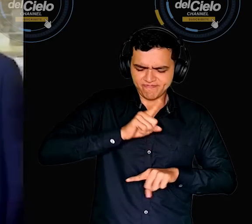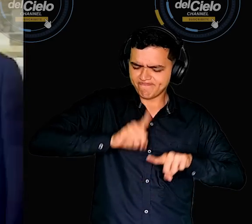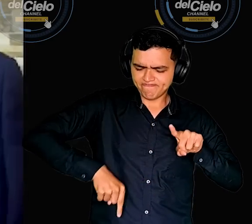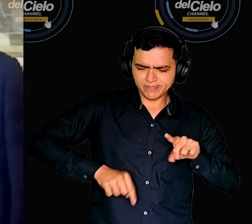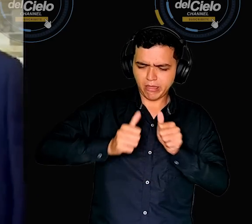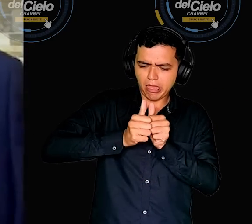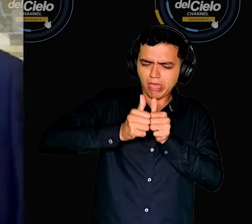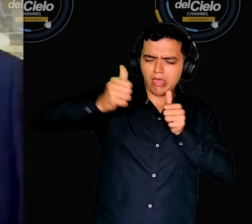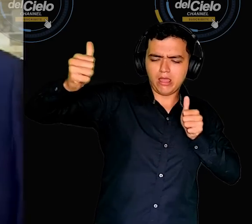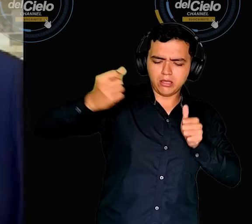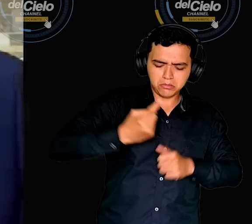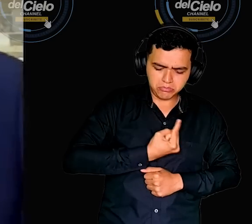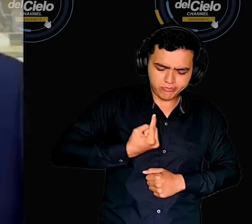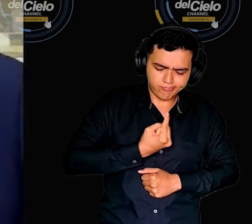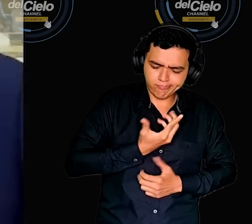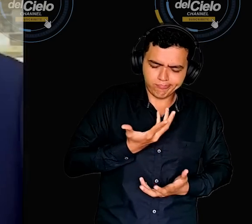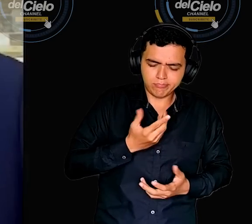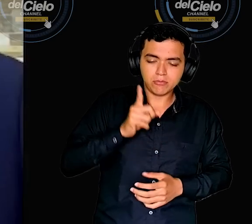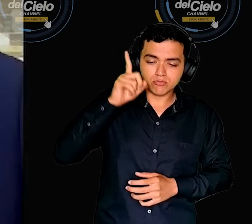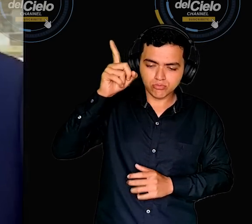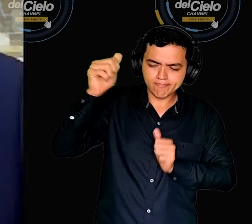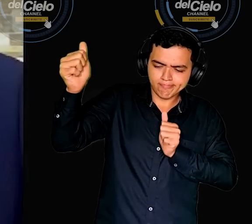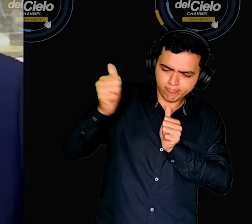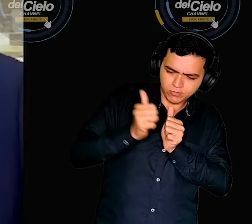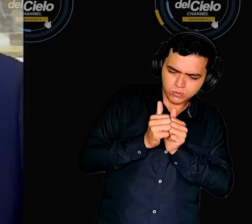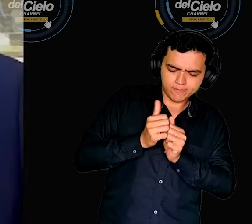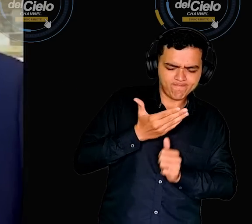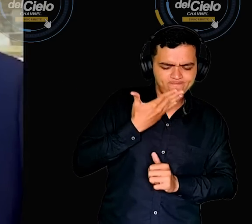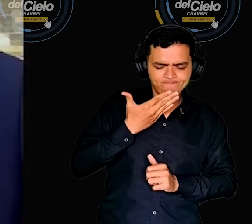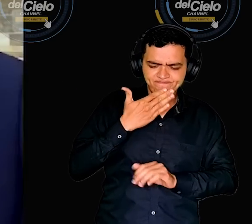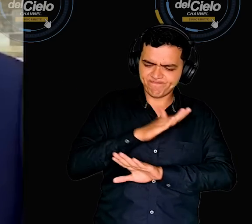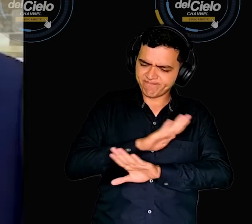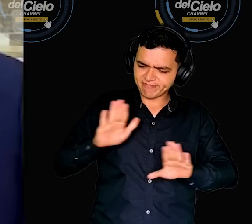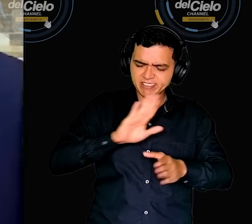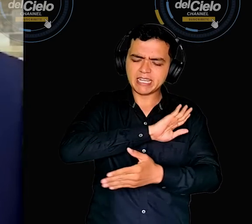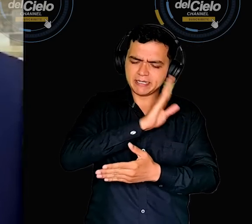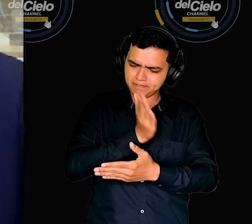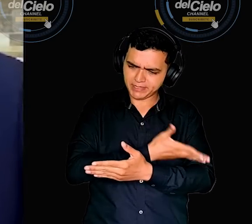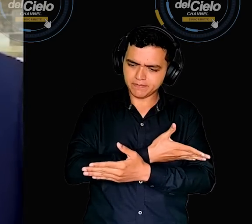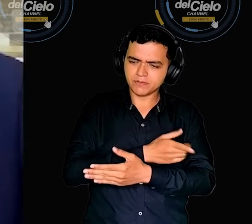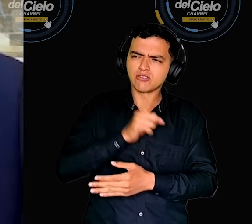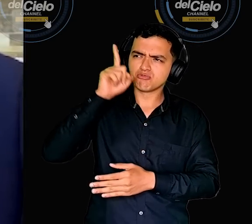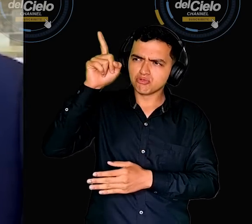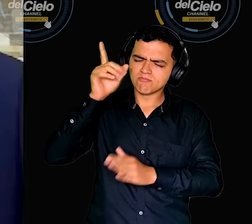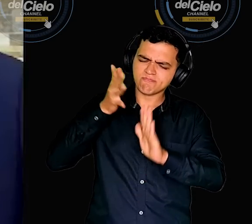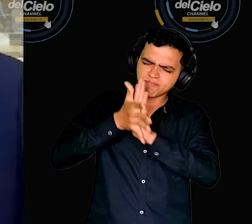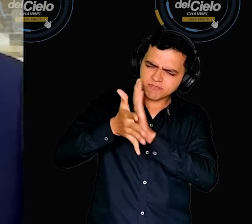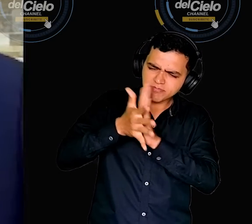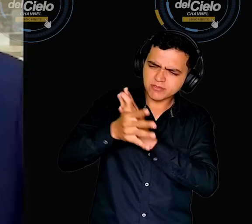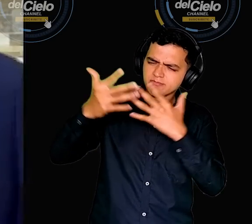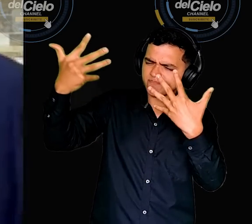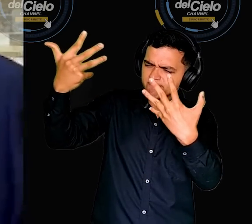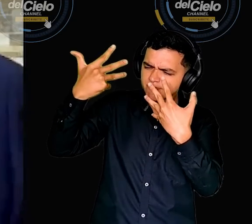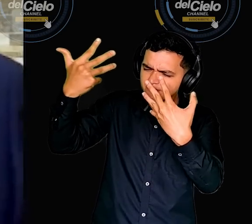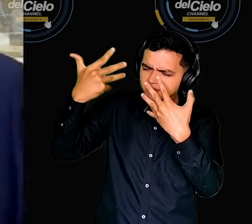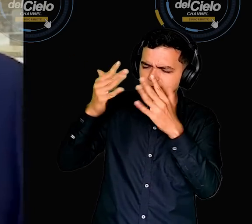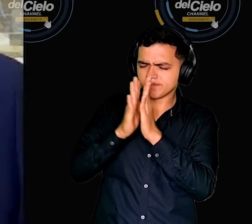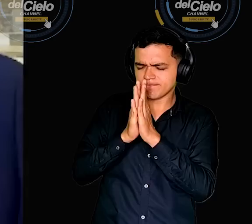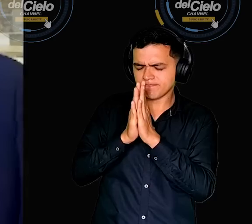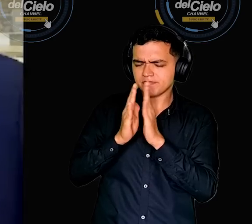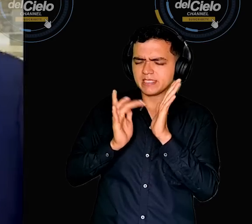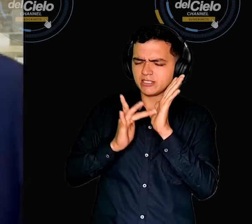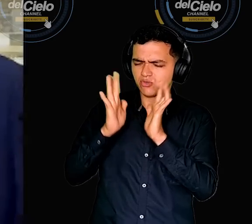de acuerdo? ¿Andarán dos juntos si no estuvieren de acuerdo? Y en Efesios